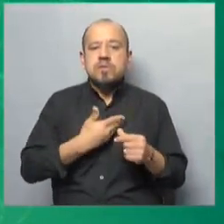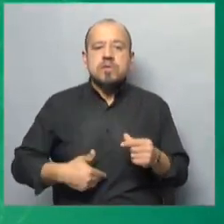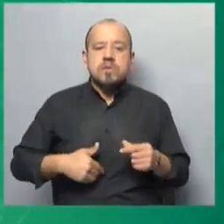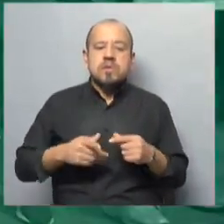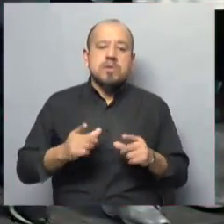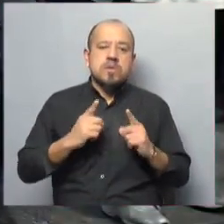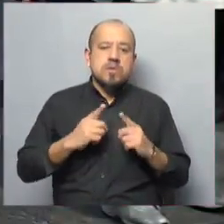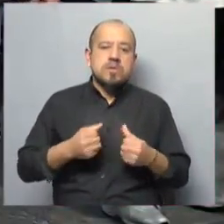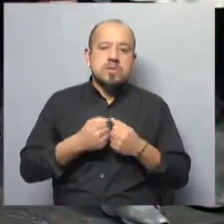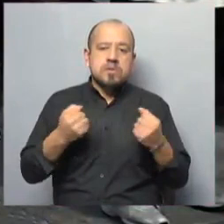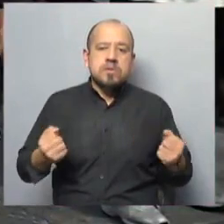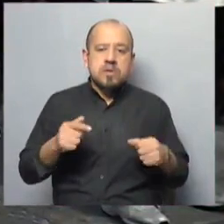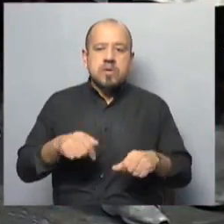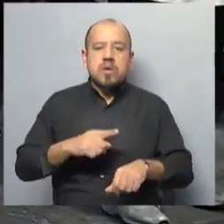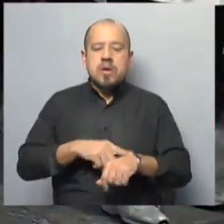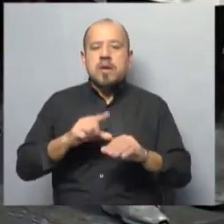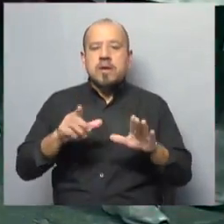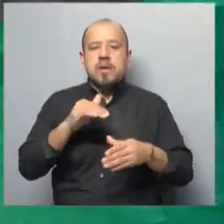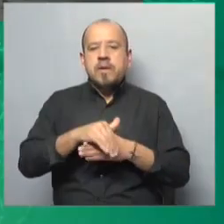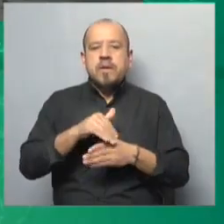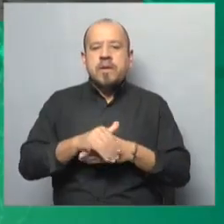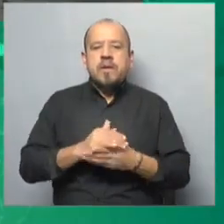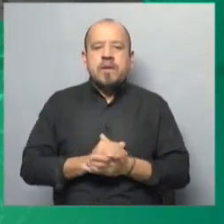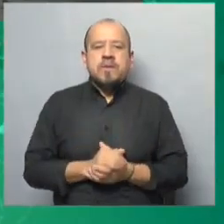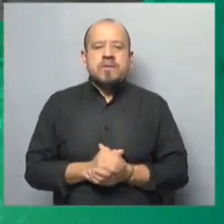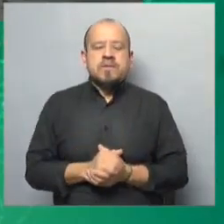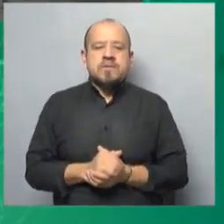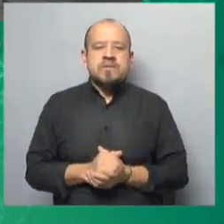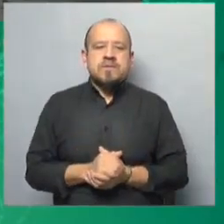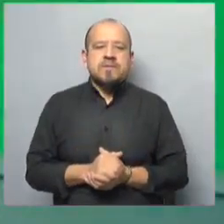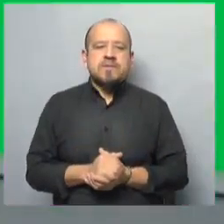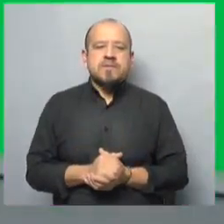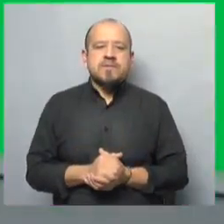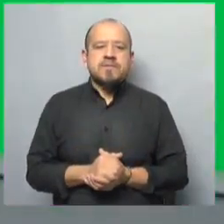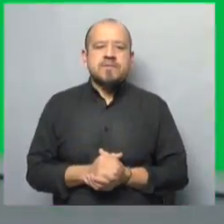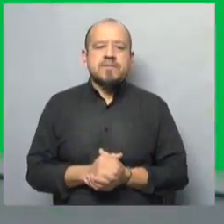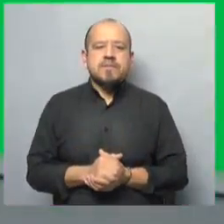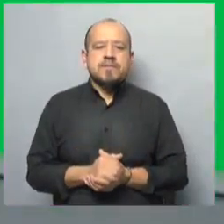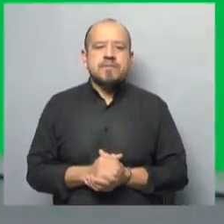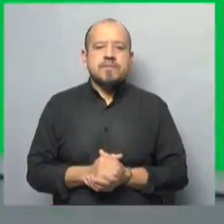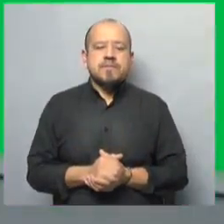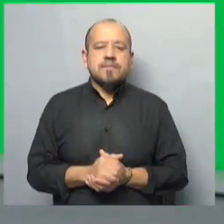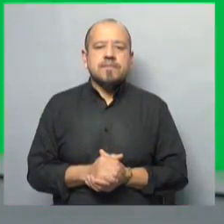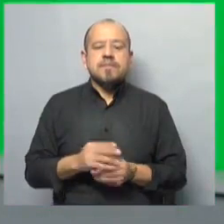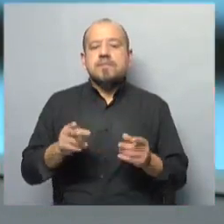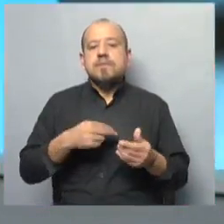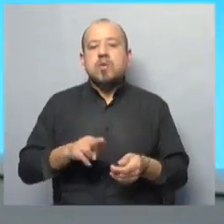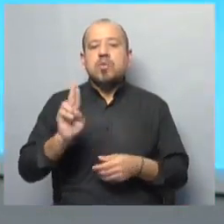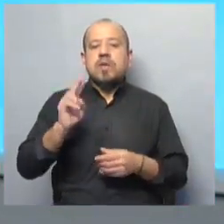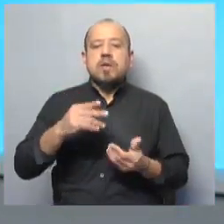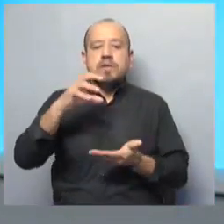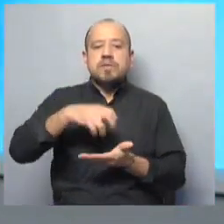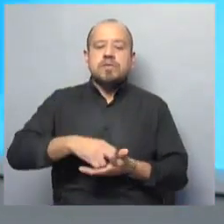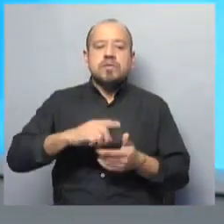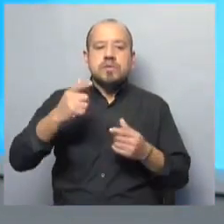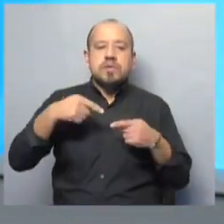estaremos ampliando en la edición central de MVD Noticias. Muchas gracias, Mauricio. Les contamos, entre tanto, que la Unidad Técnica de Alumbrado Público